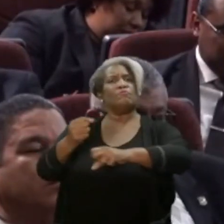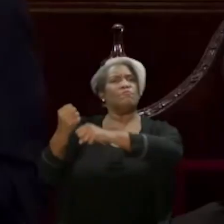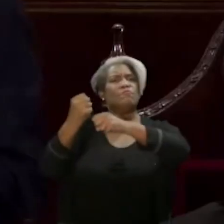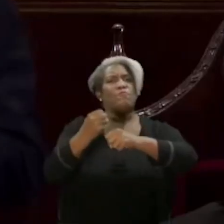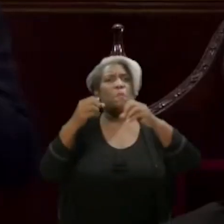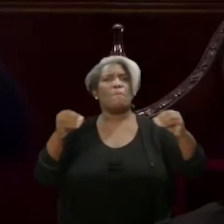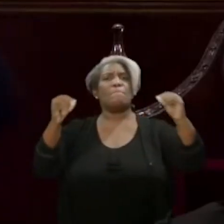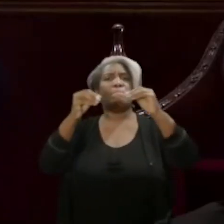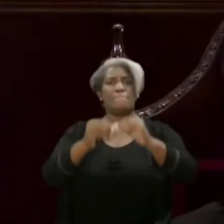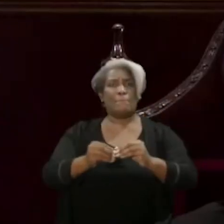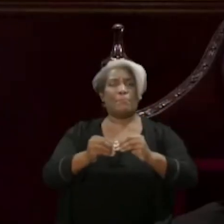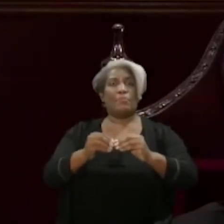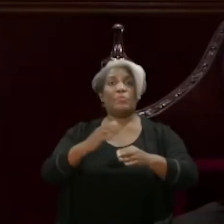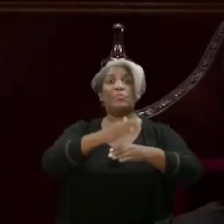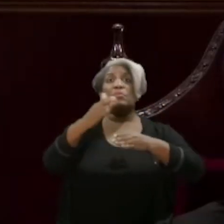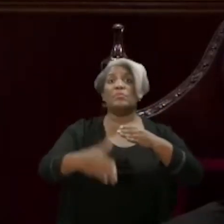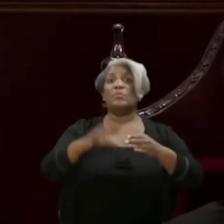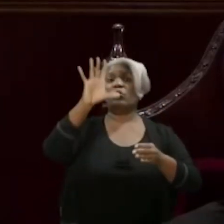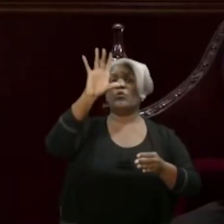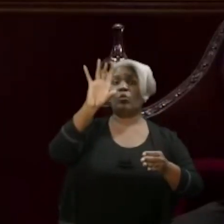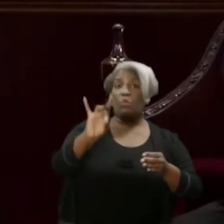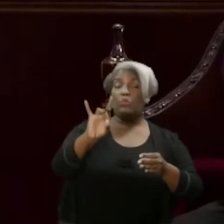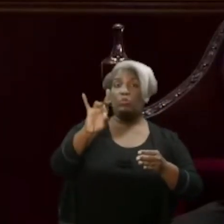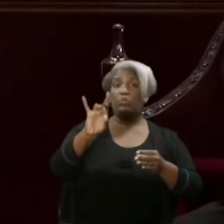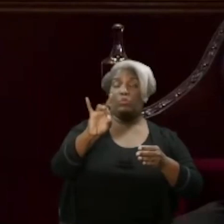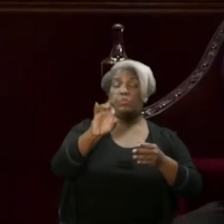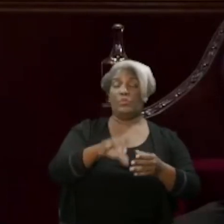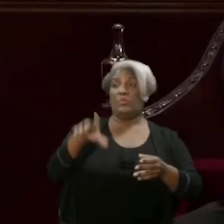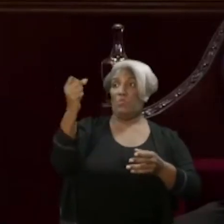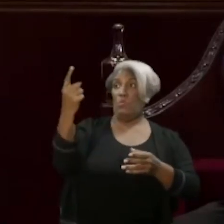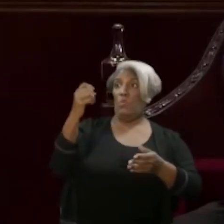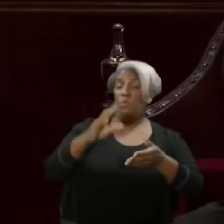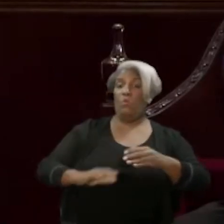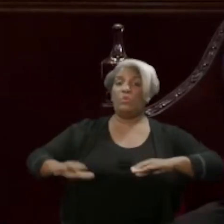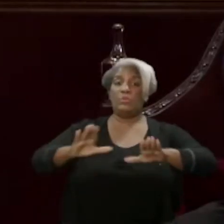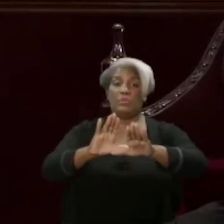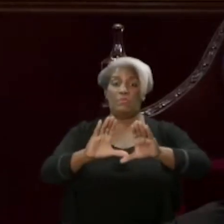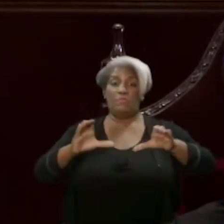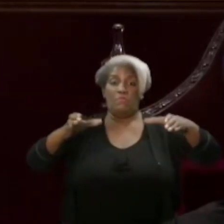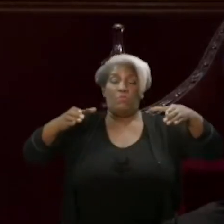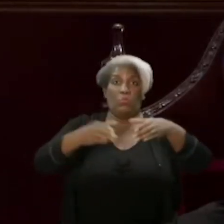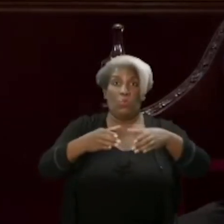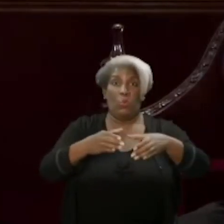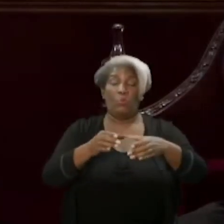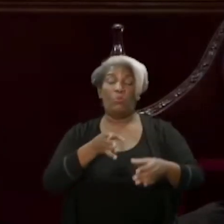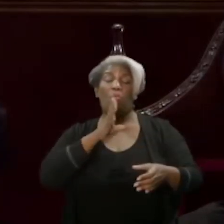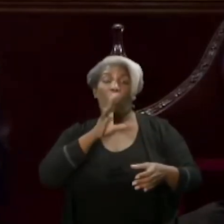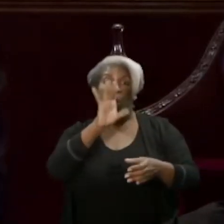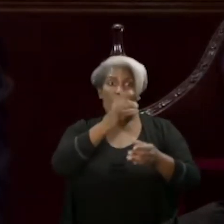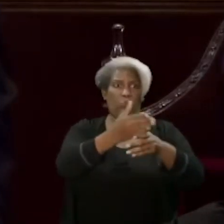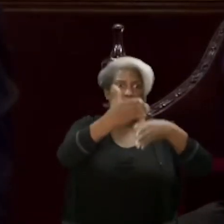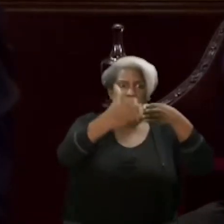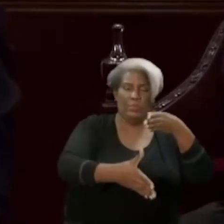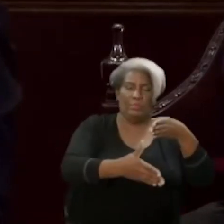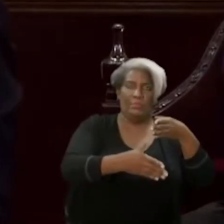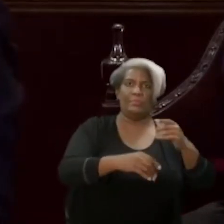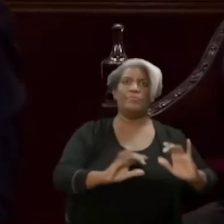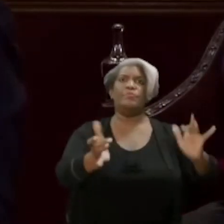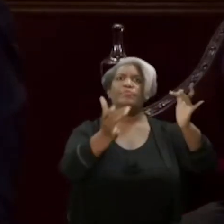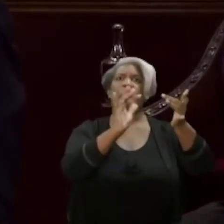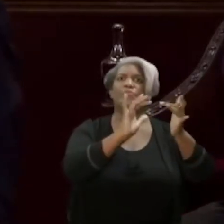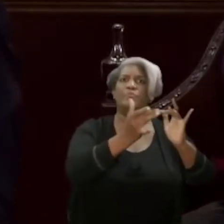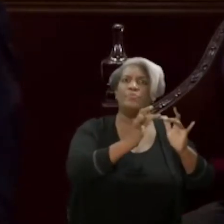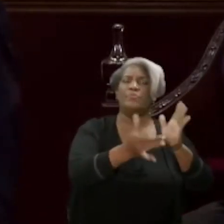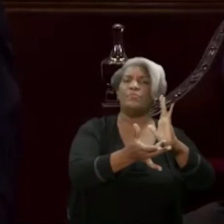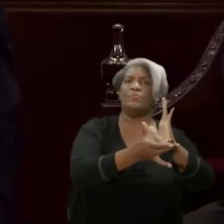Estado, concluyó 8 de las 11 mesas temáticas: transformación digital, transporte, transparencia,